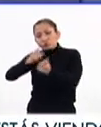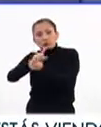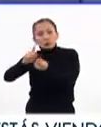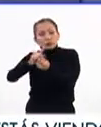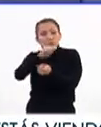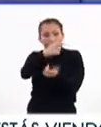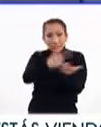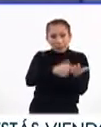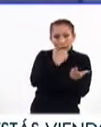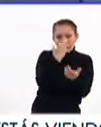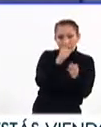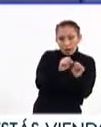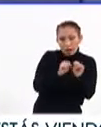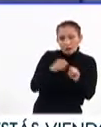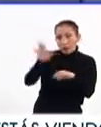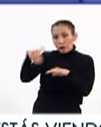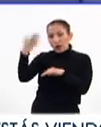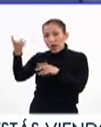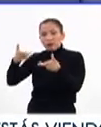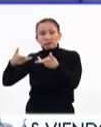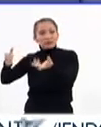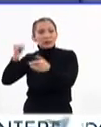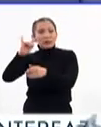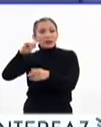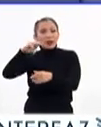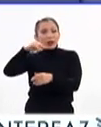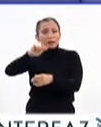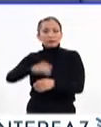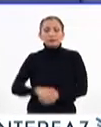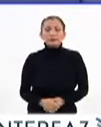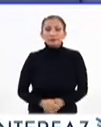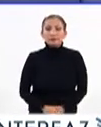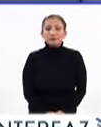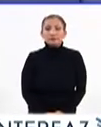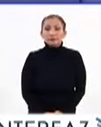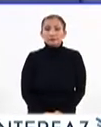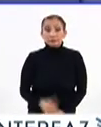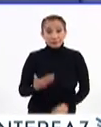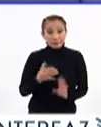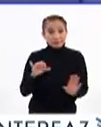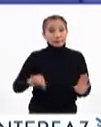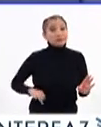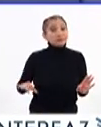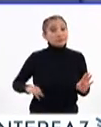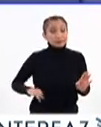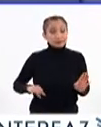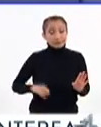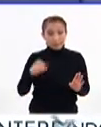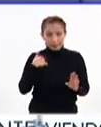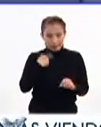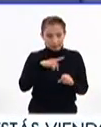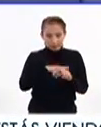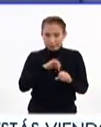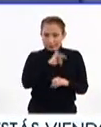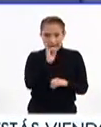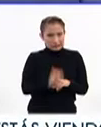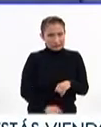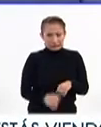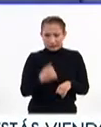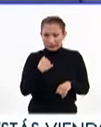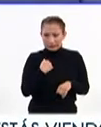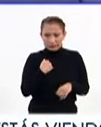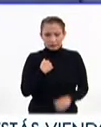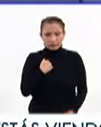interactividad tanto dentro de las aulas como fuera de las aulas en Indiana? Fue muy interesante, ya que en lo personal yo nunca había